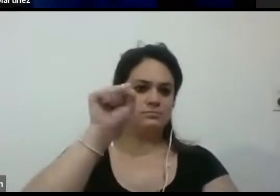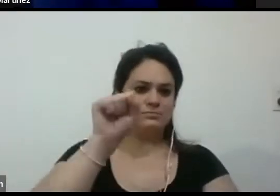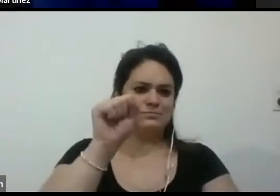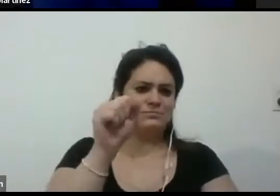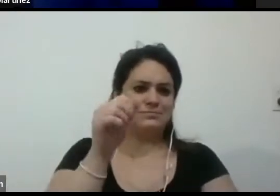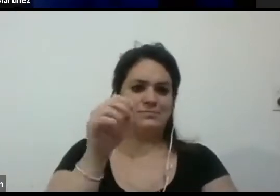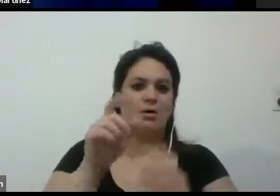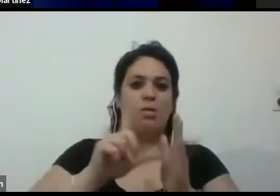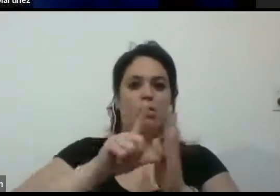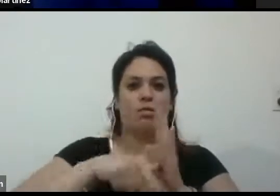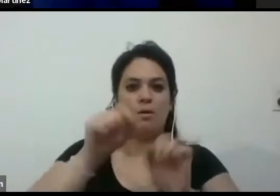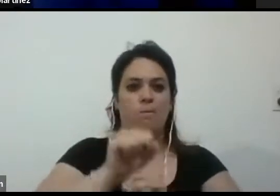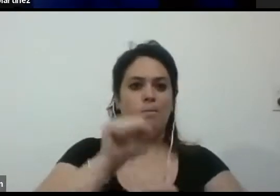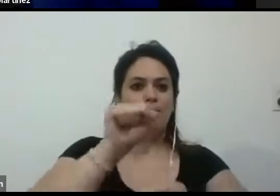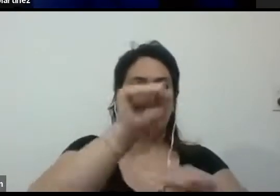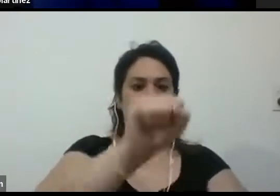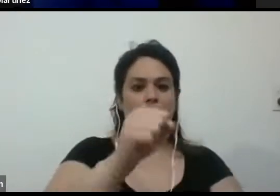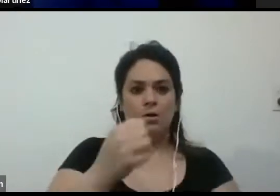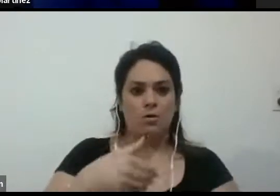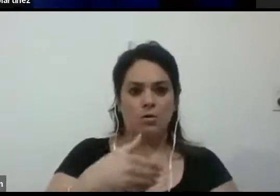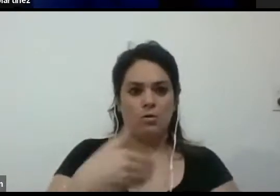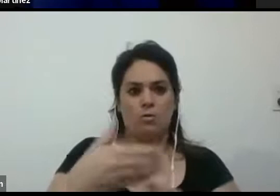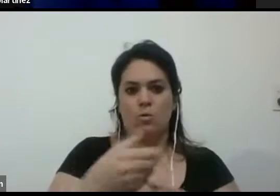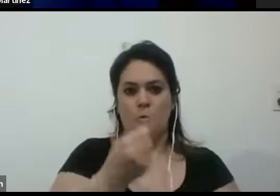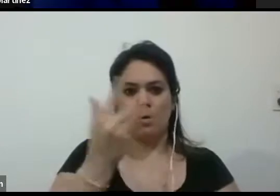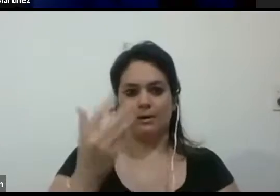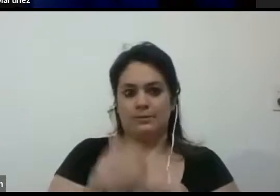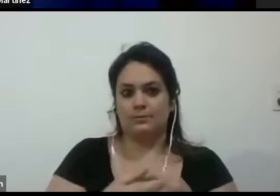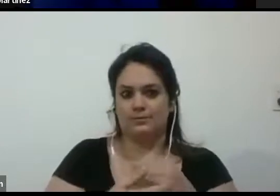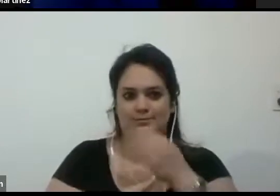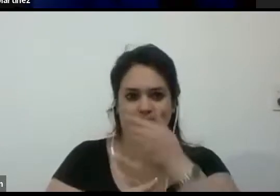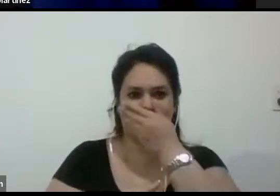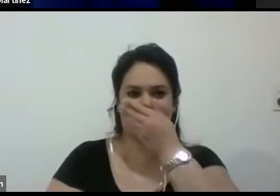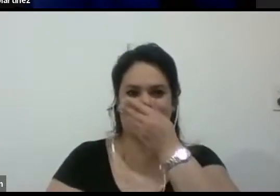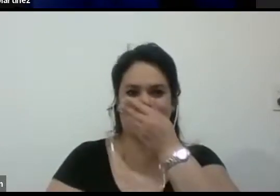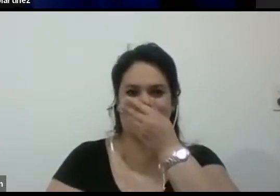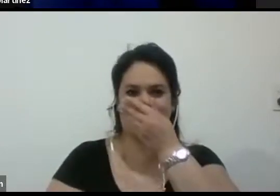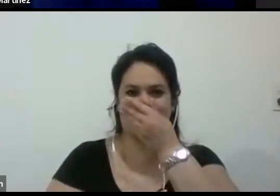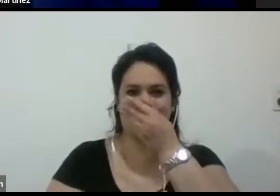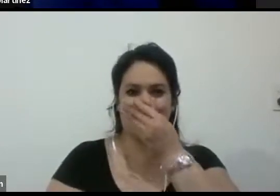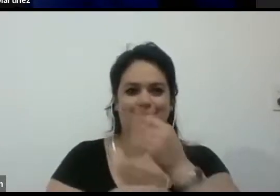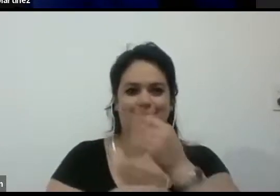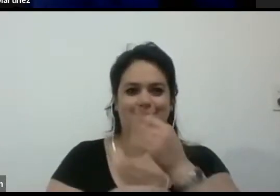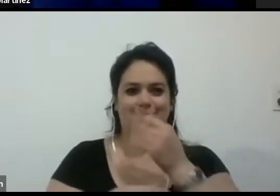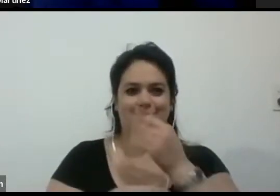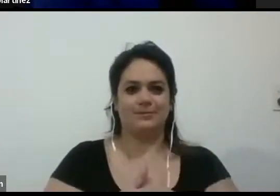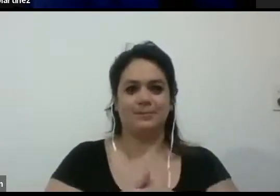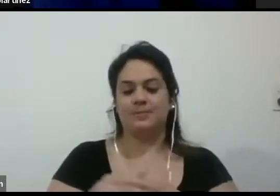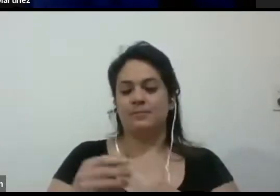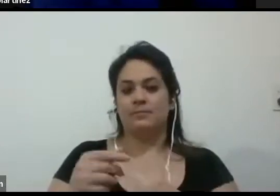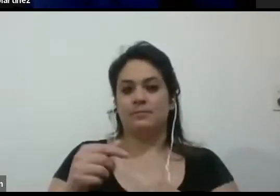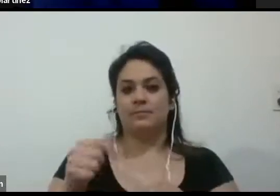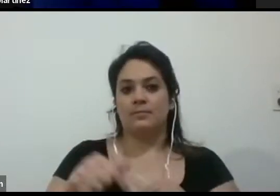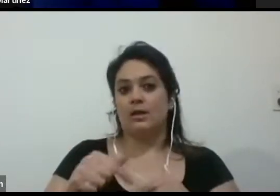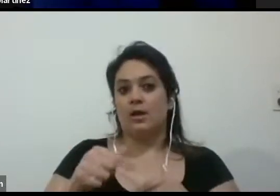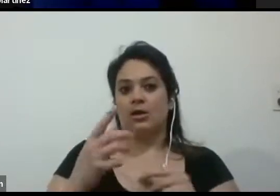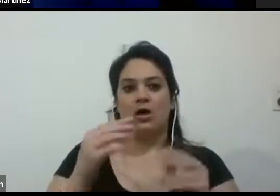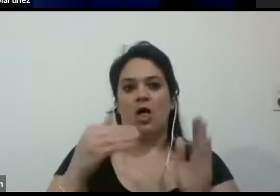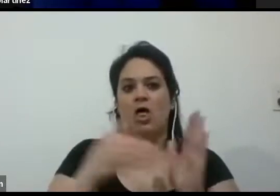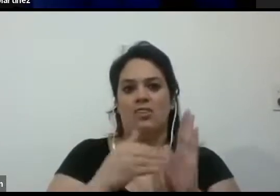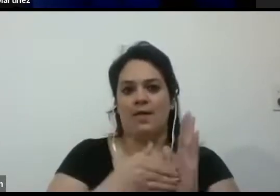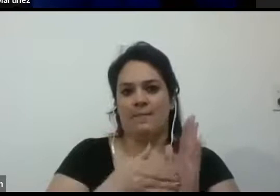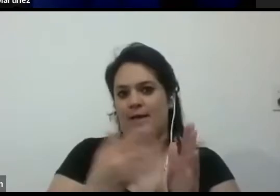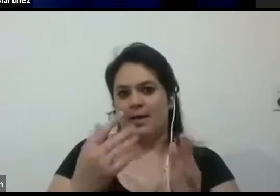título bueno esto ya es en realidad de cuestión de la gente encargada de titulación